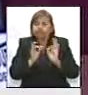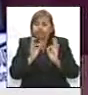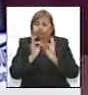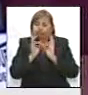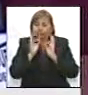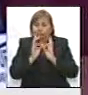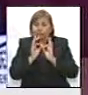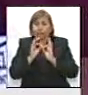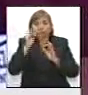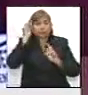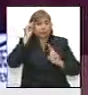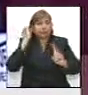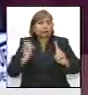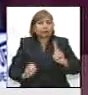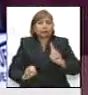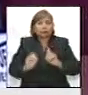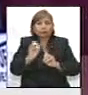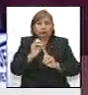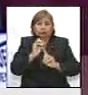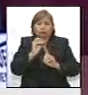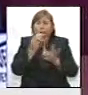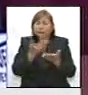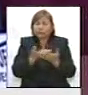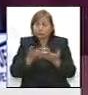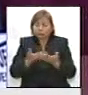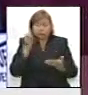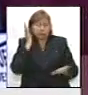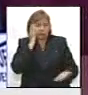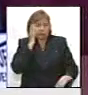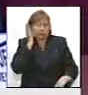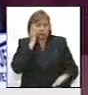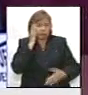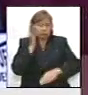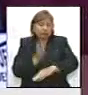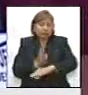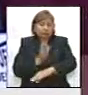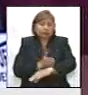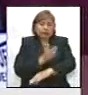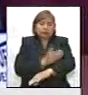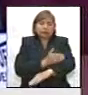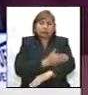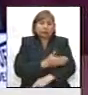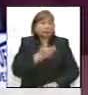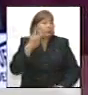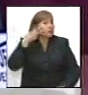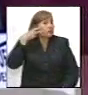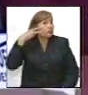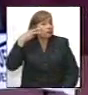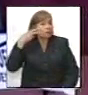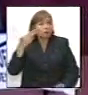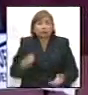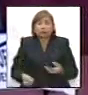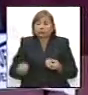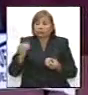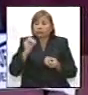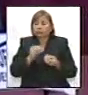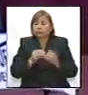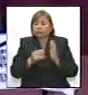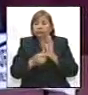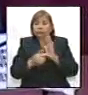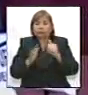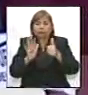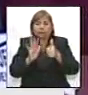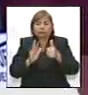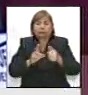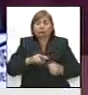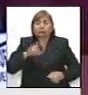sus objetivos deben vincular las demandas de conocimiento para el desarrollo amazónico con las políticas nacionales en la materia. Incorpora a los representantes de los 6 gobiernos